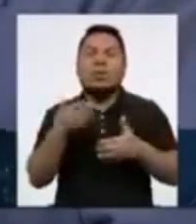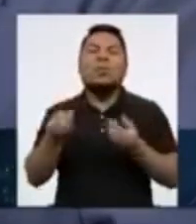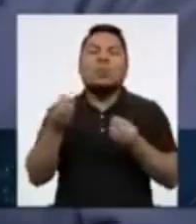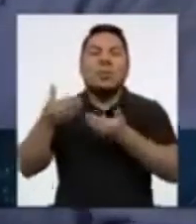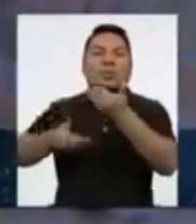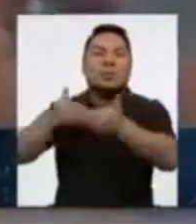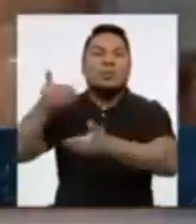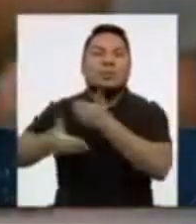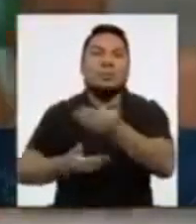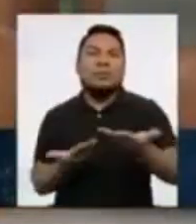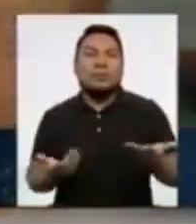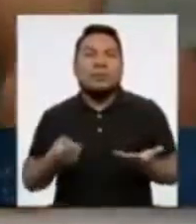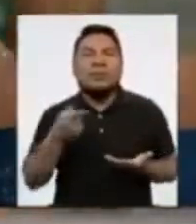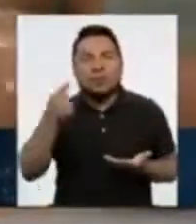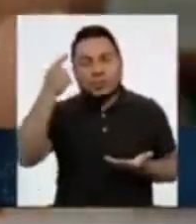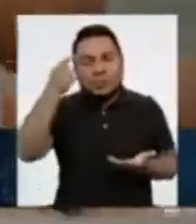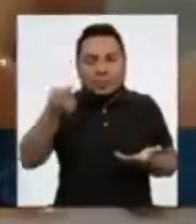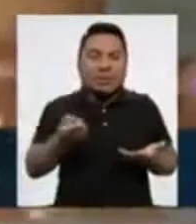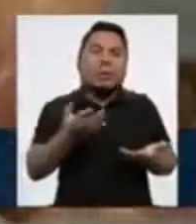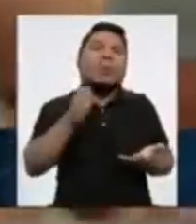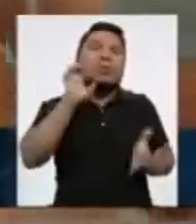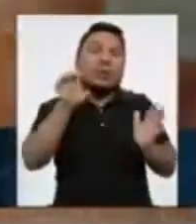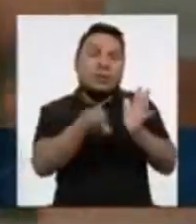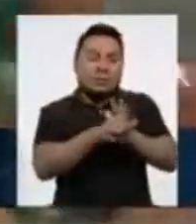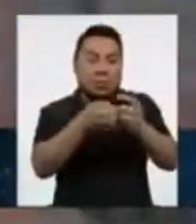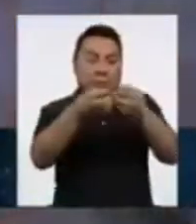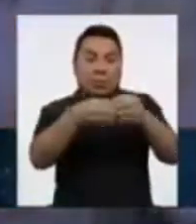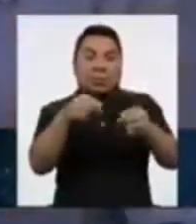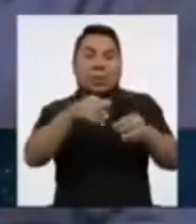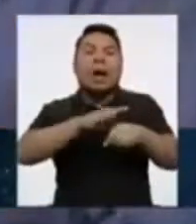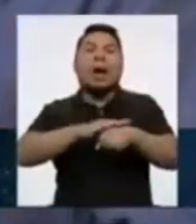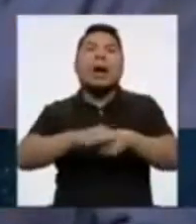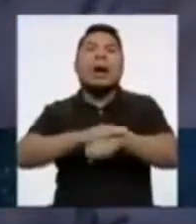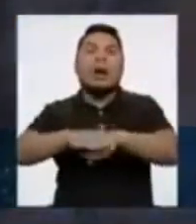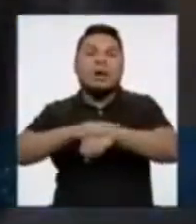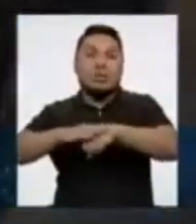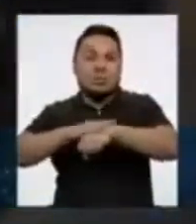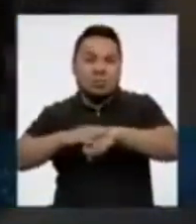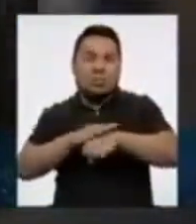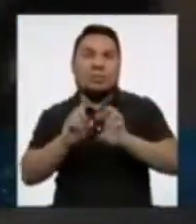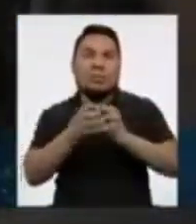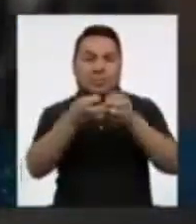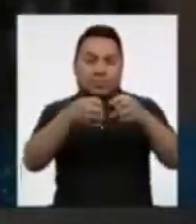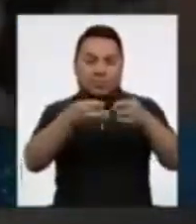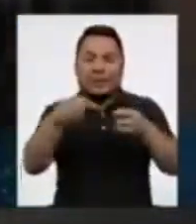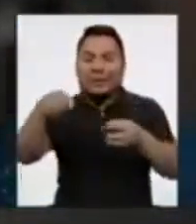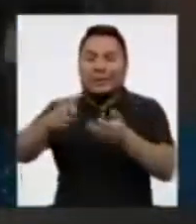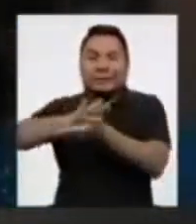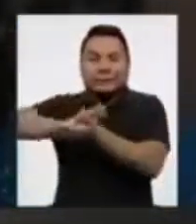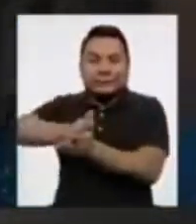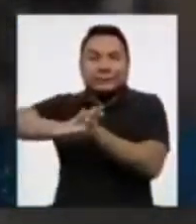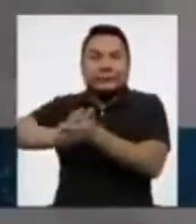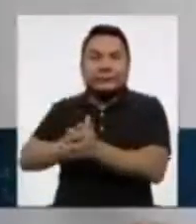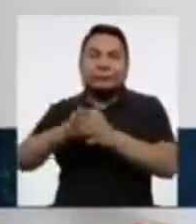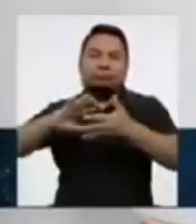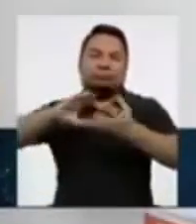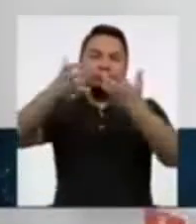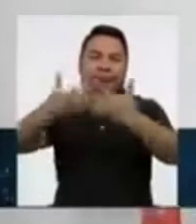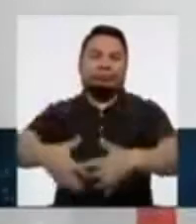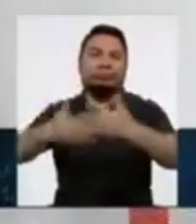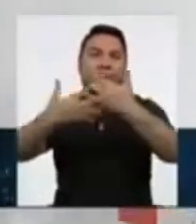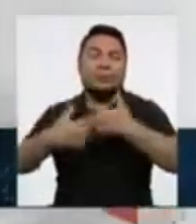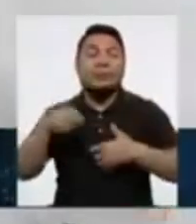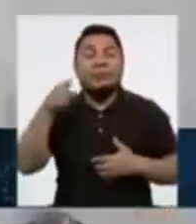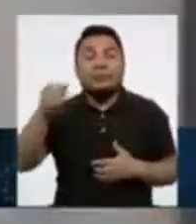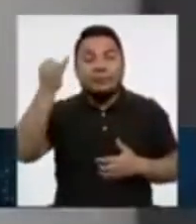en, bueno, la limpieza, la purificación y la extracción de ese calcio. El proyecto innovador fue realizado por la